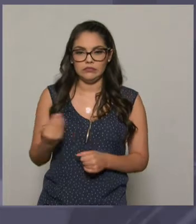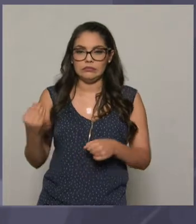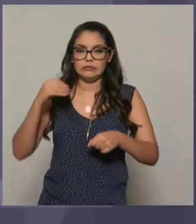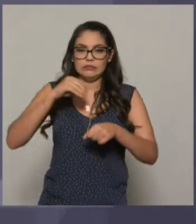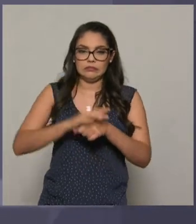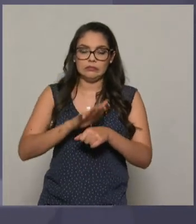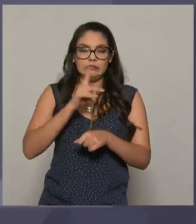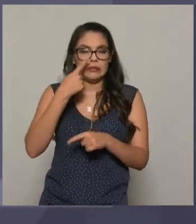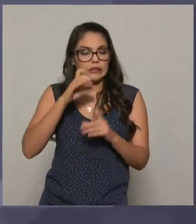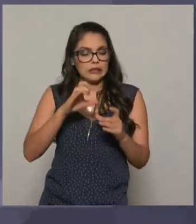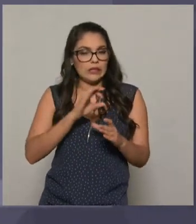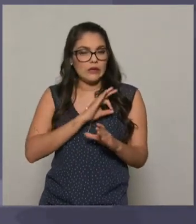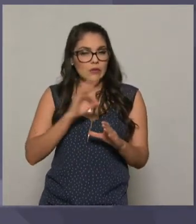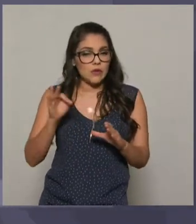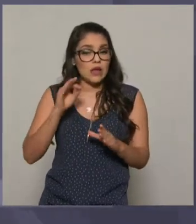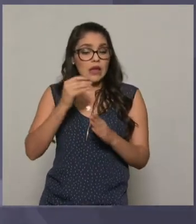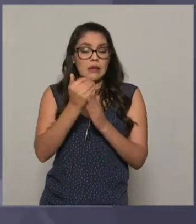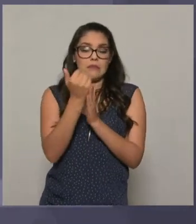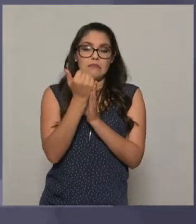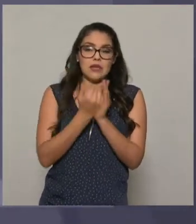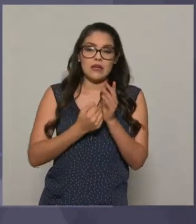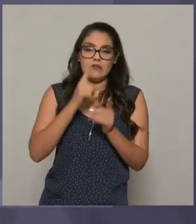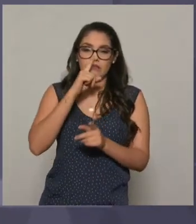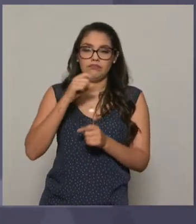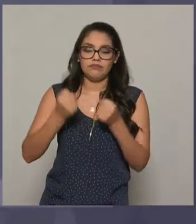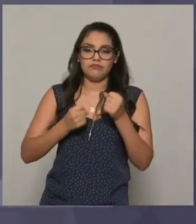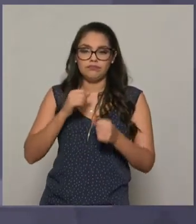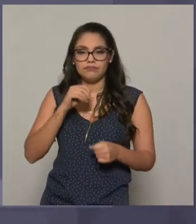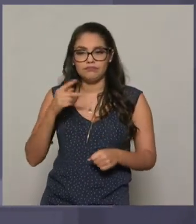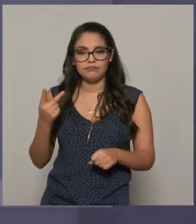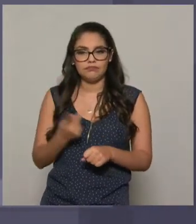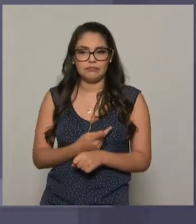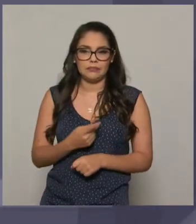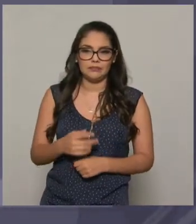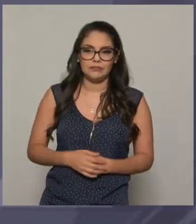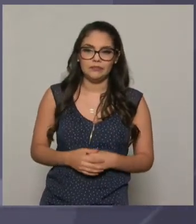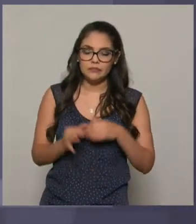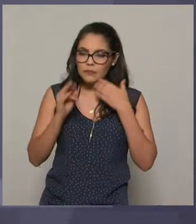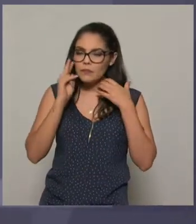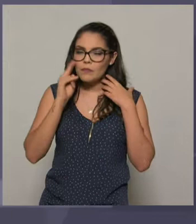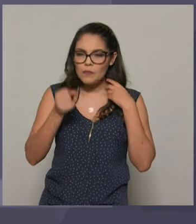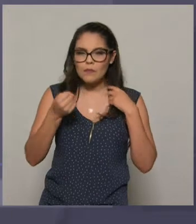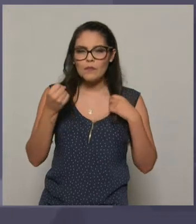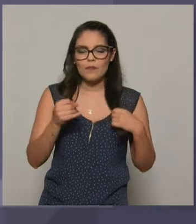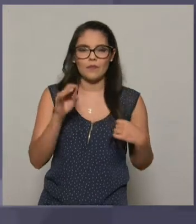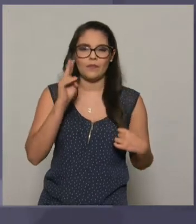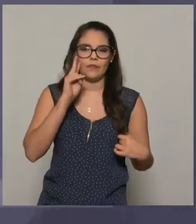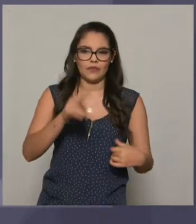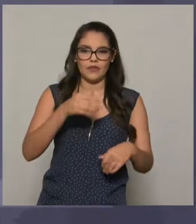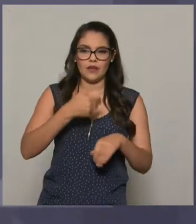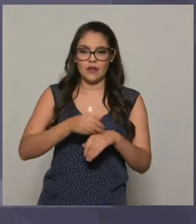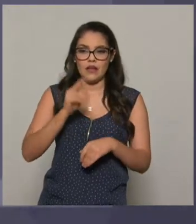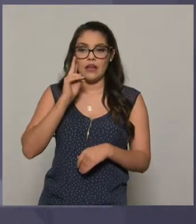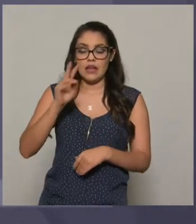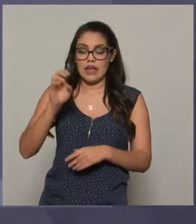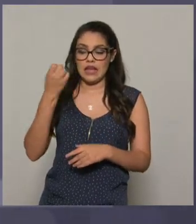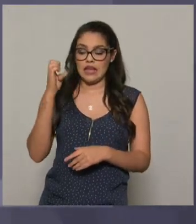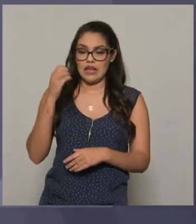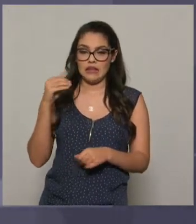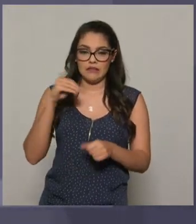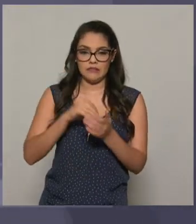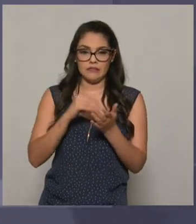para justo reducir los incidentes viales que tiene la Ciudad de México. Ahí los podemos ver en pantalla, mire usted. En enero se